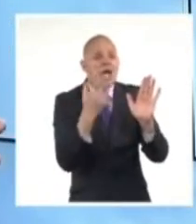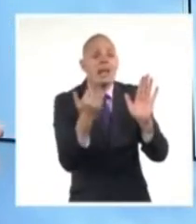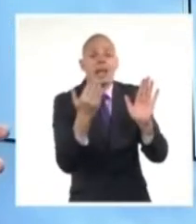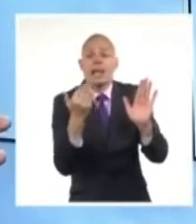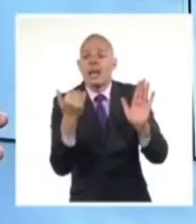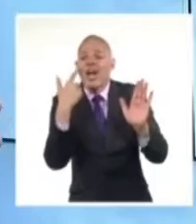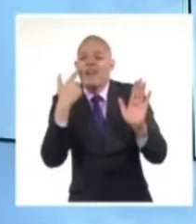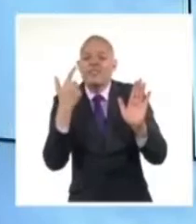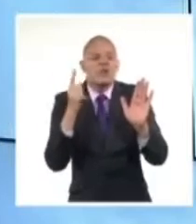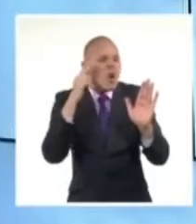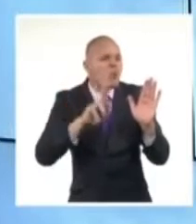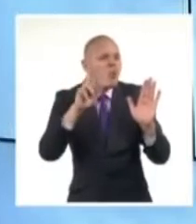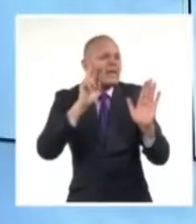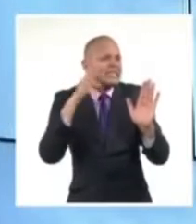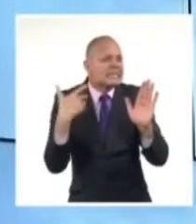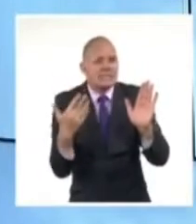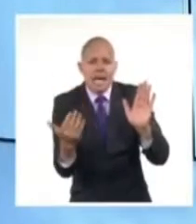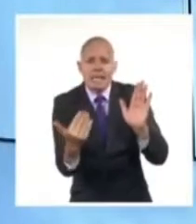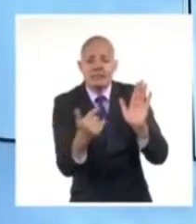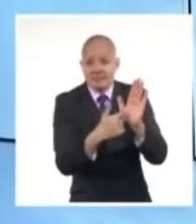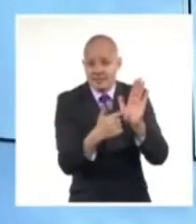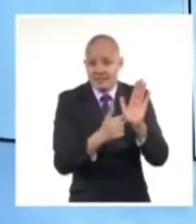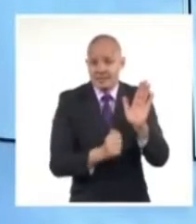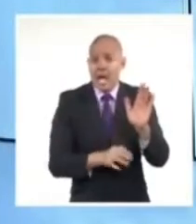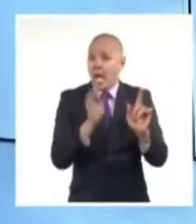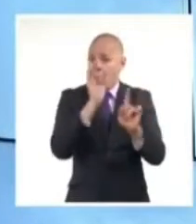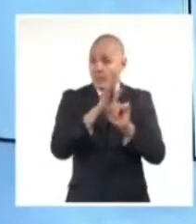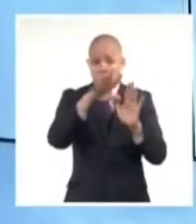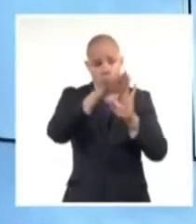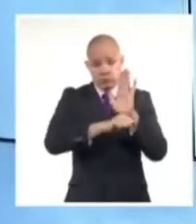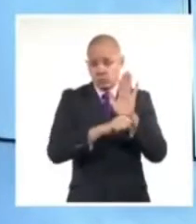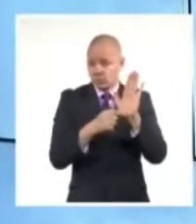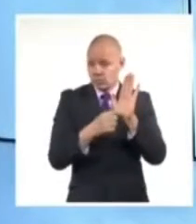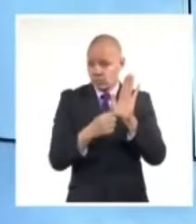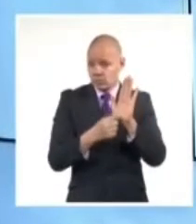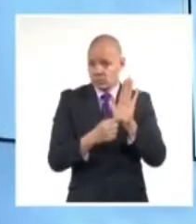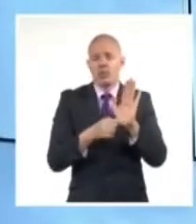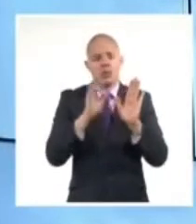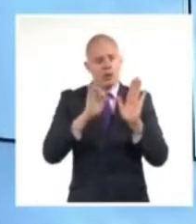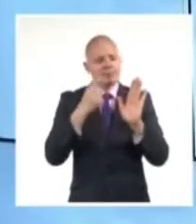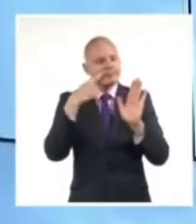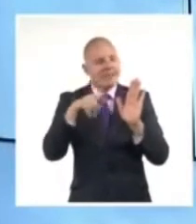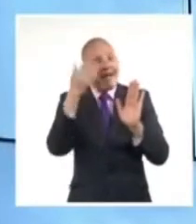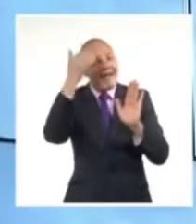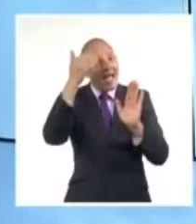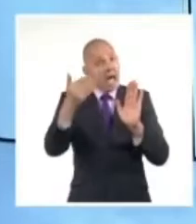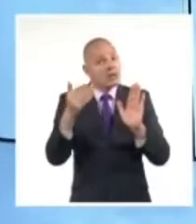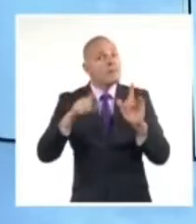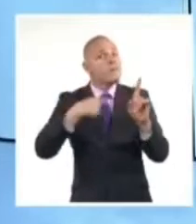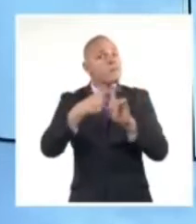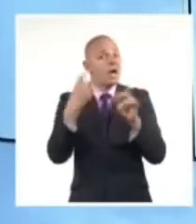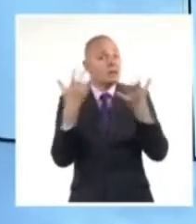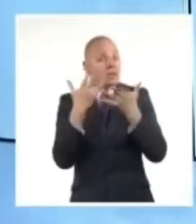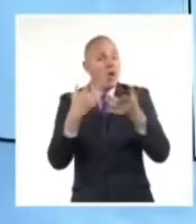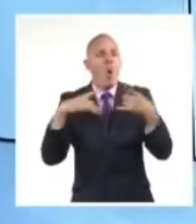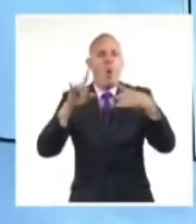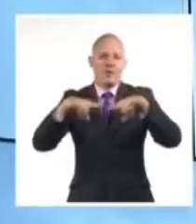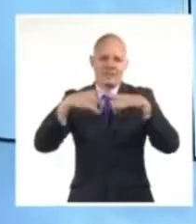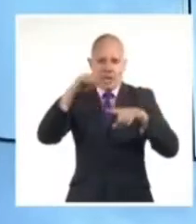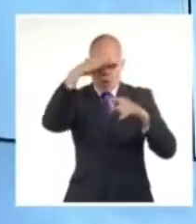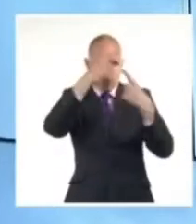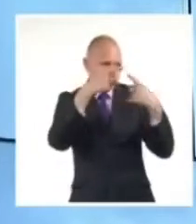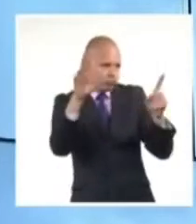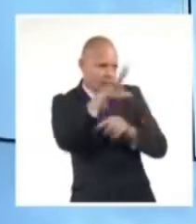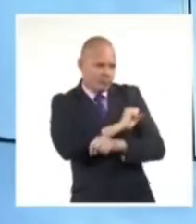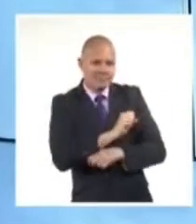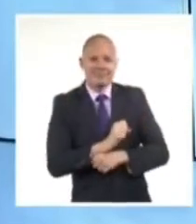su articulado. Bueno, pues desde los capítulos, desde todas las universidades del país, desde todas las fiscalías de nuestro país,